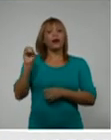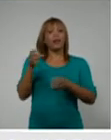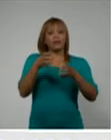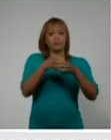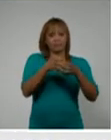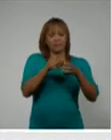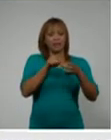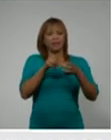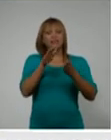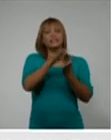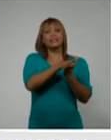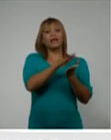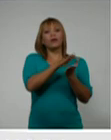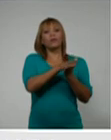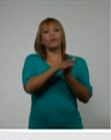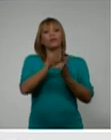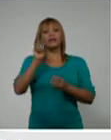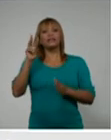se acumulan